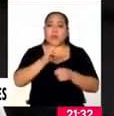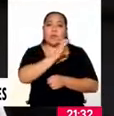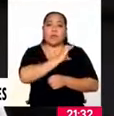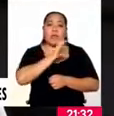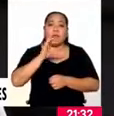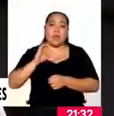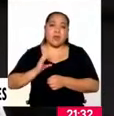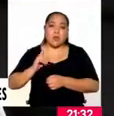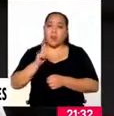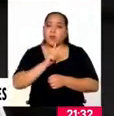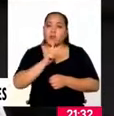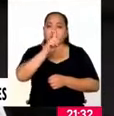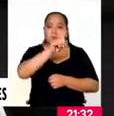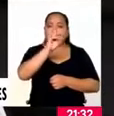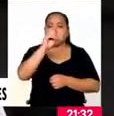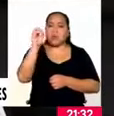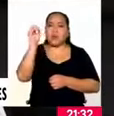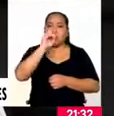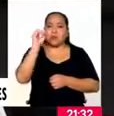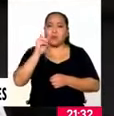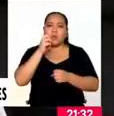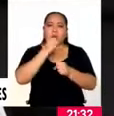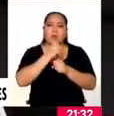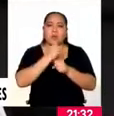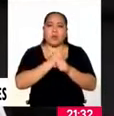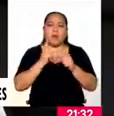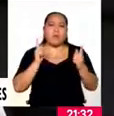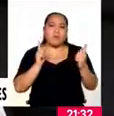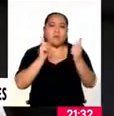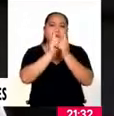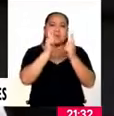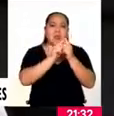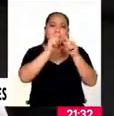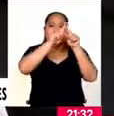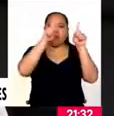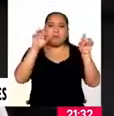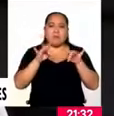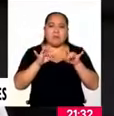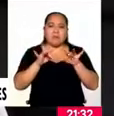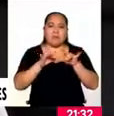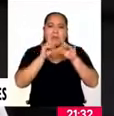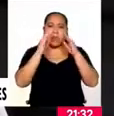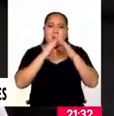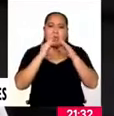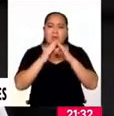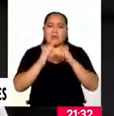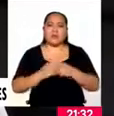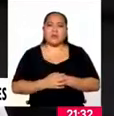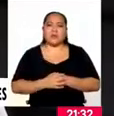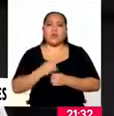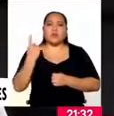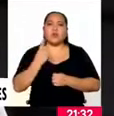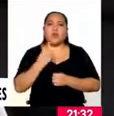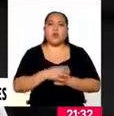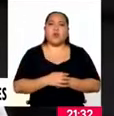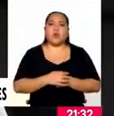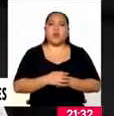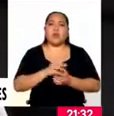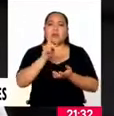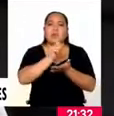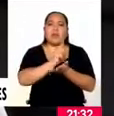merma alguna, 100% de actividad laboral, tanto virtual como presencial. Solo en los distritos de Lima